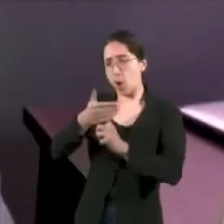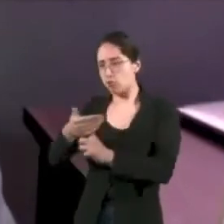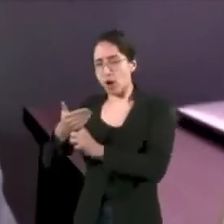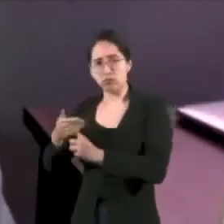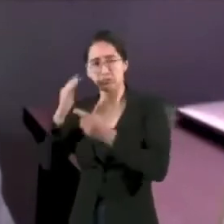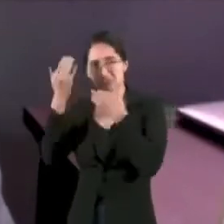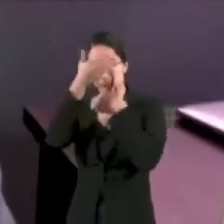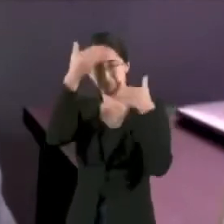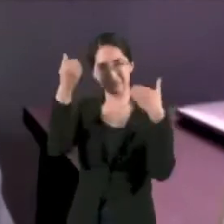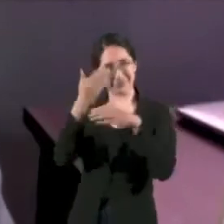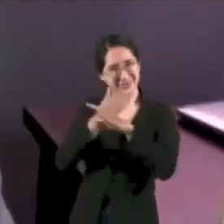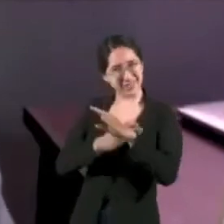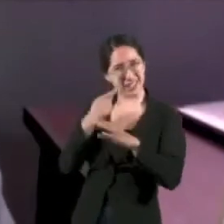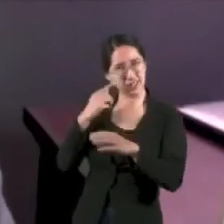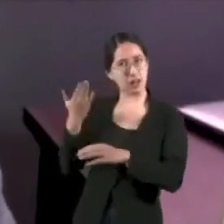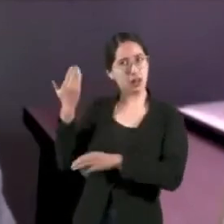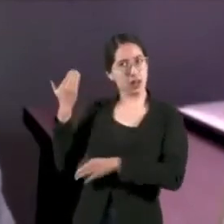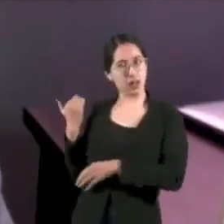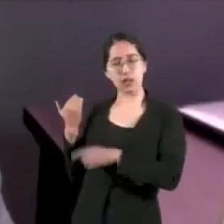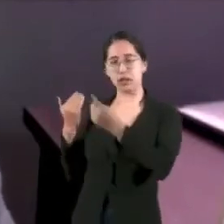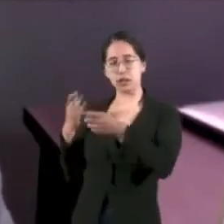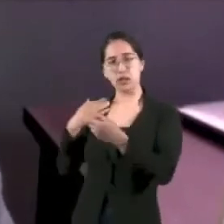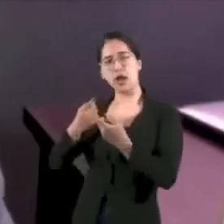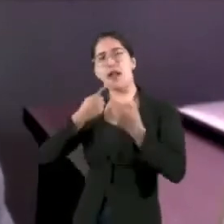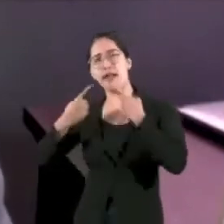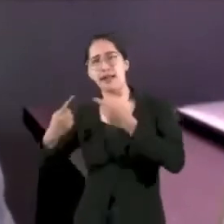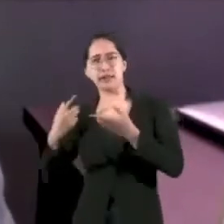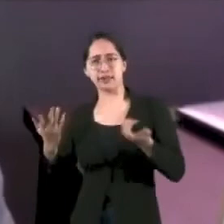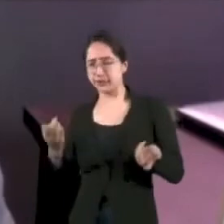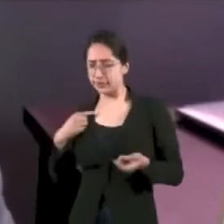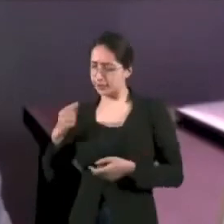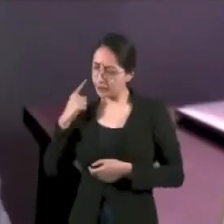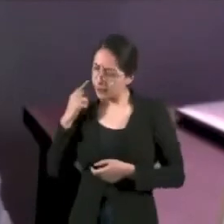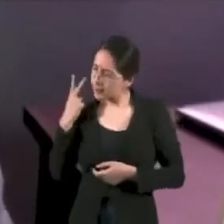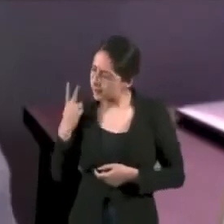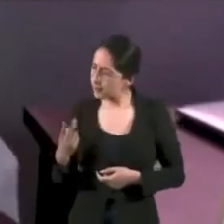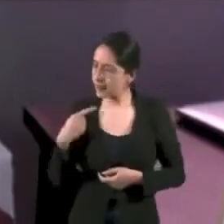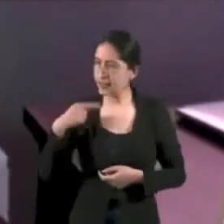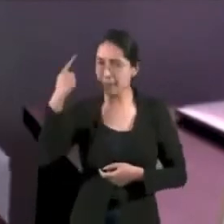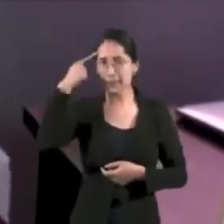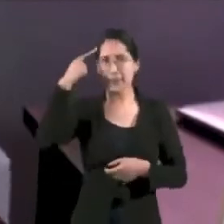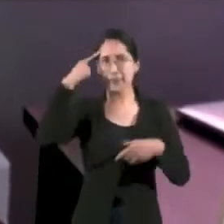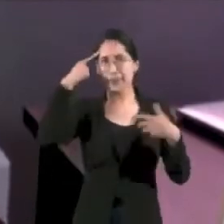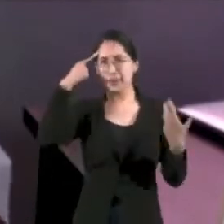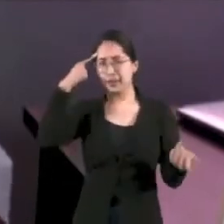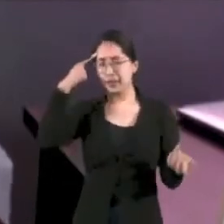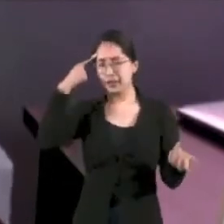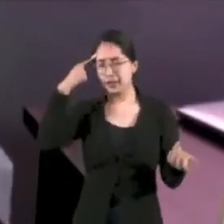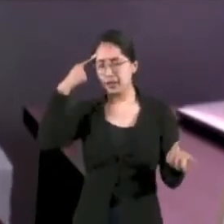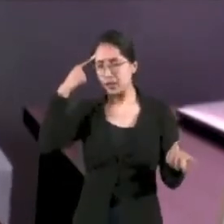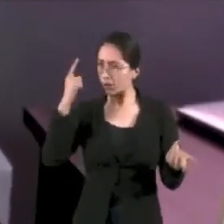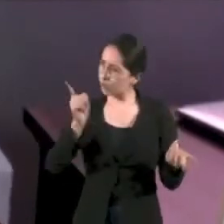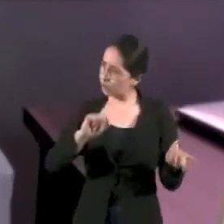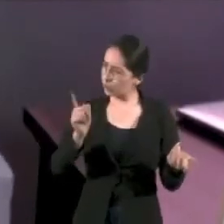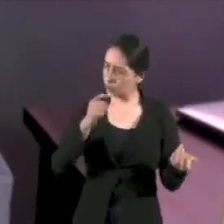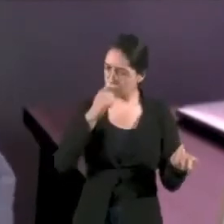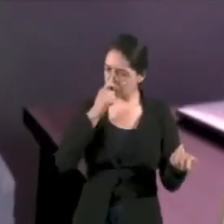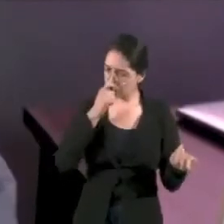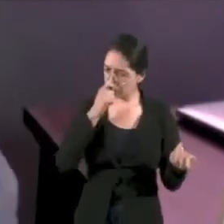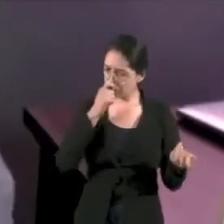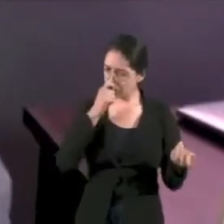secuestro, eso es, dice uno, no, ¿por qué nosotros